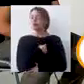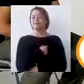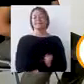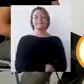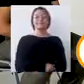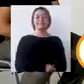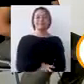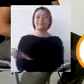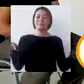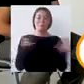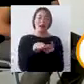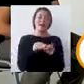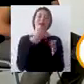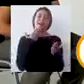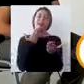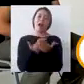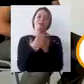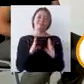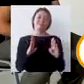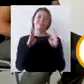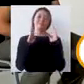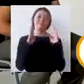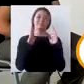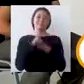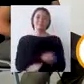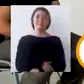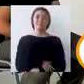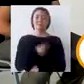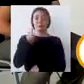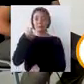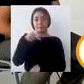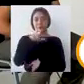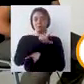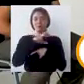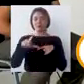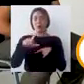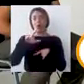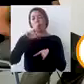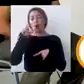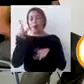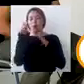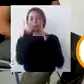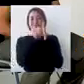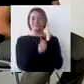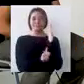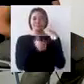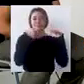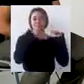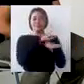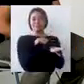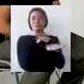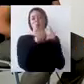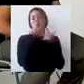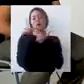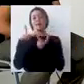muchachas. Muchas gracias por su atención. Nos vemos la próxima semana con otra tertulia